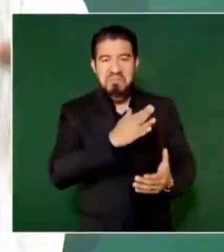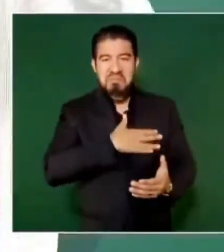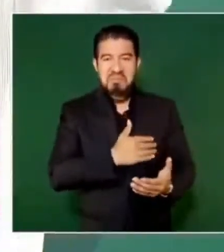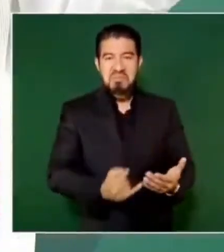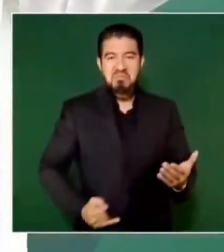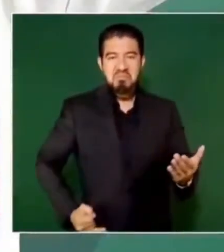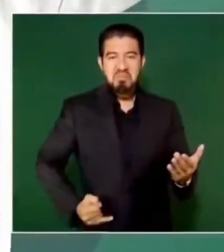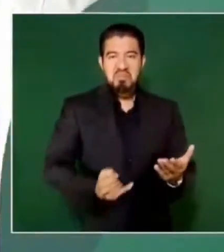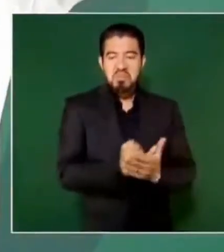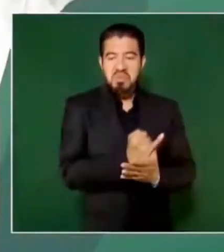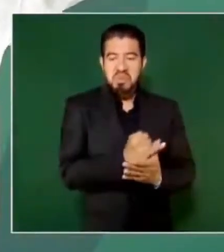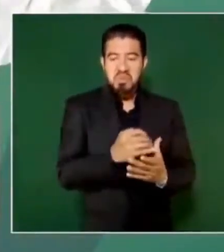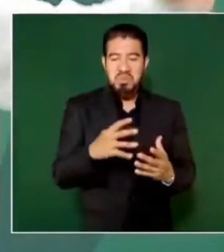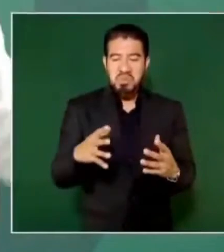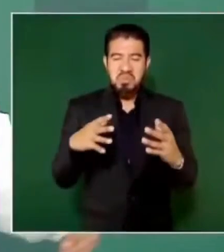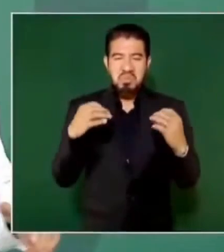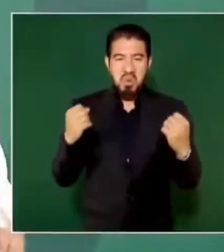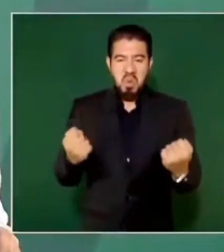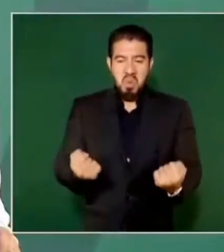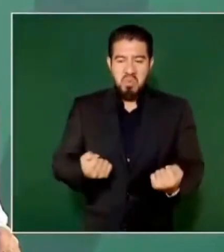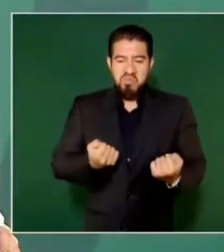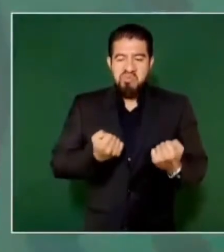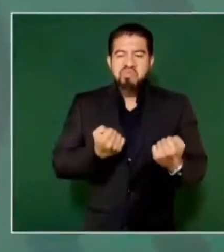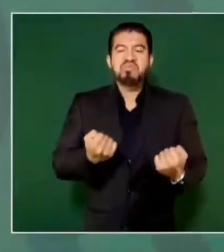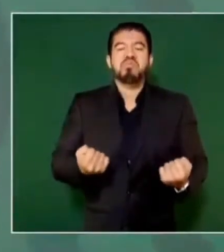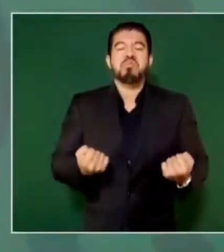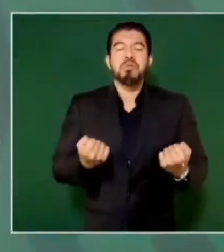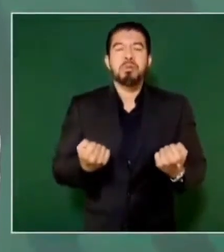Se convirtió en una potencia.